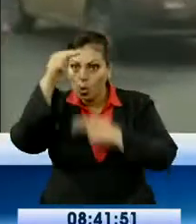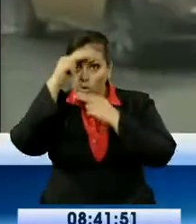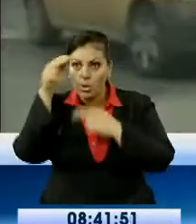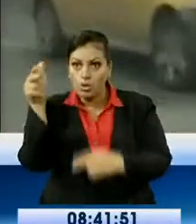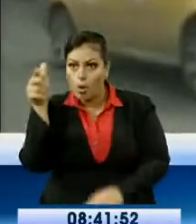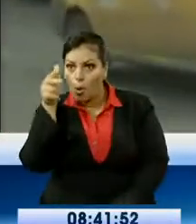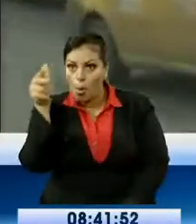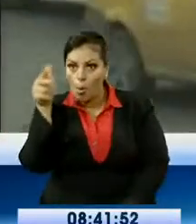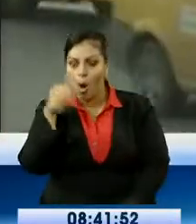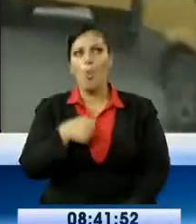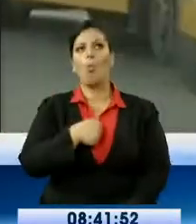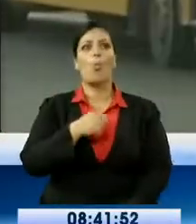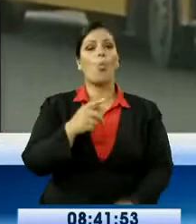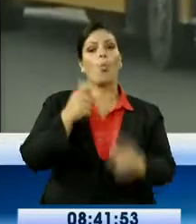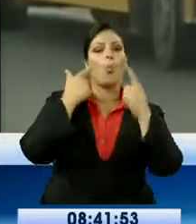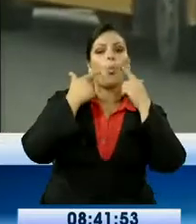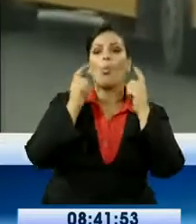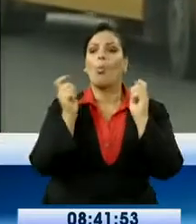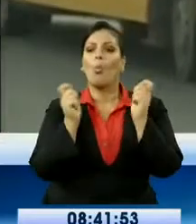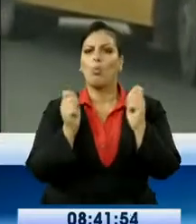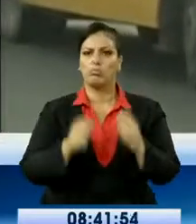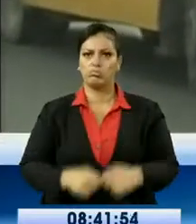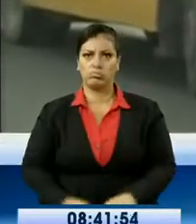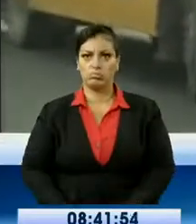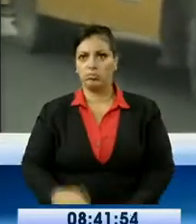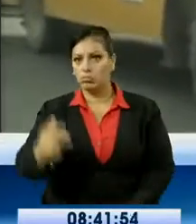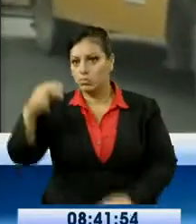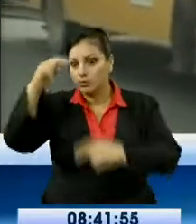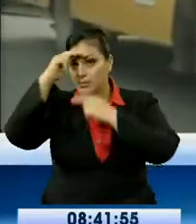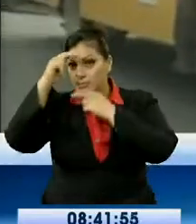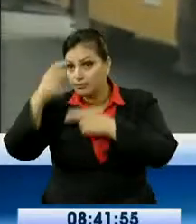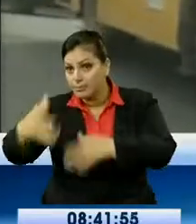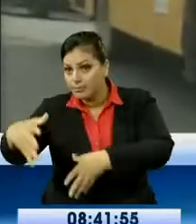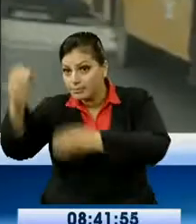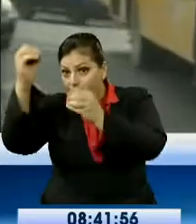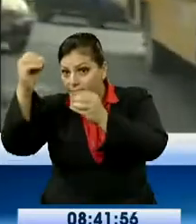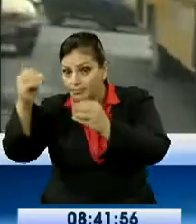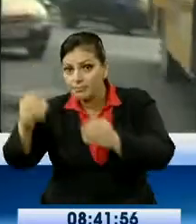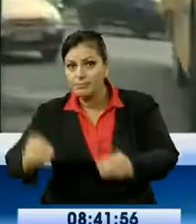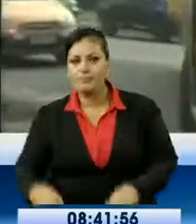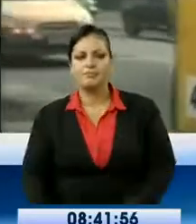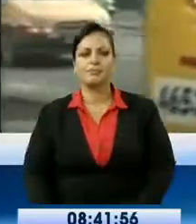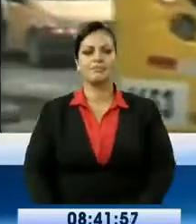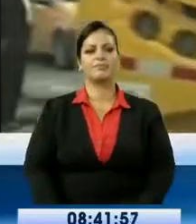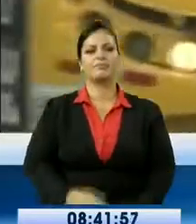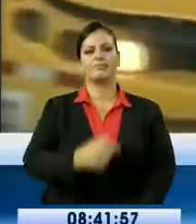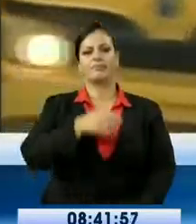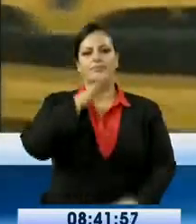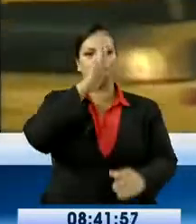Muchísimas gracias, mire. Señor, muchísimas gracias. Y sí, desafortunadamente encuentro...